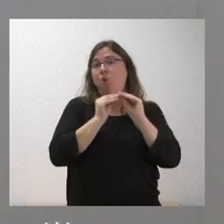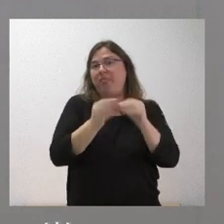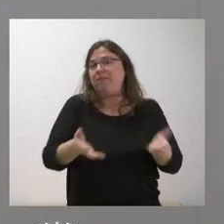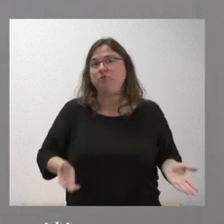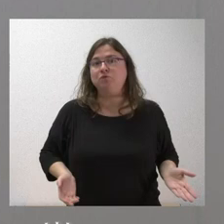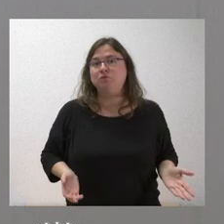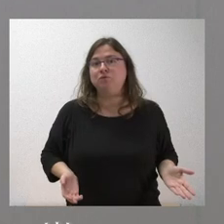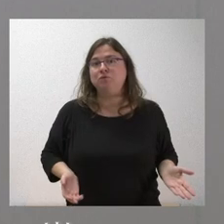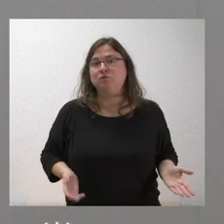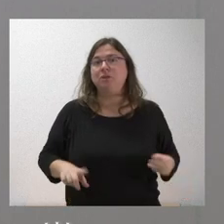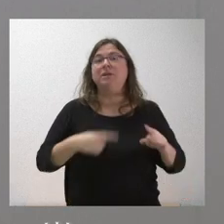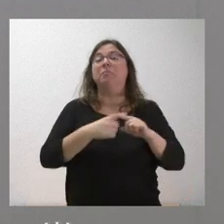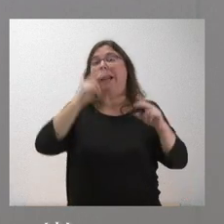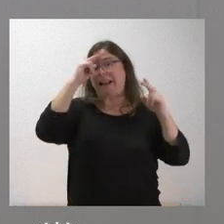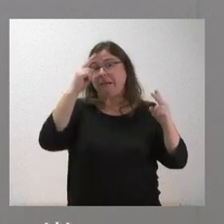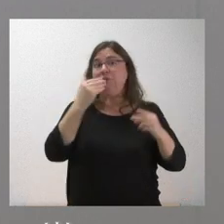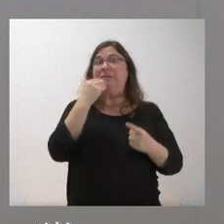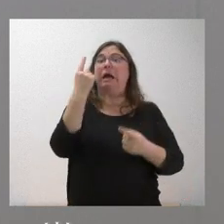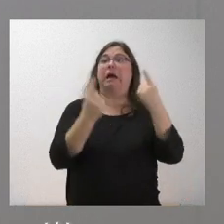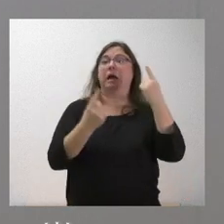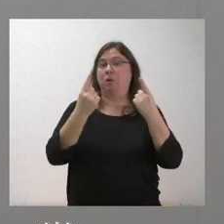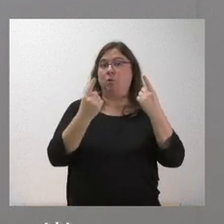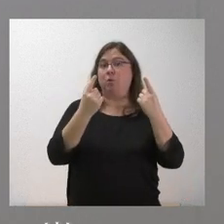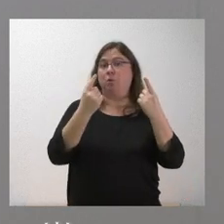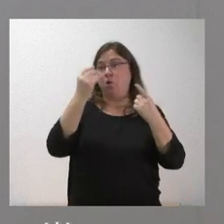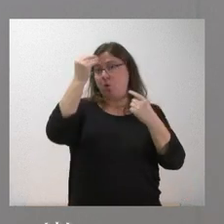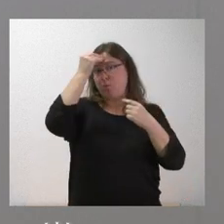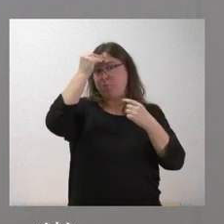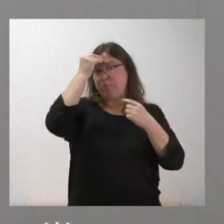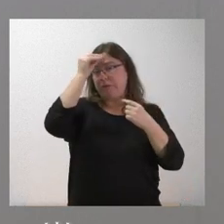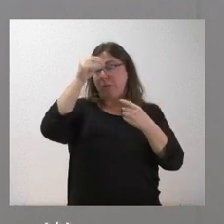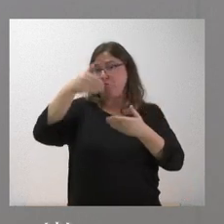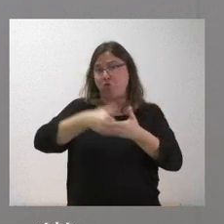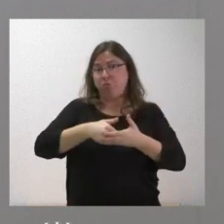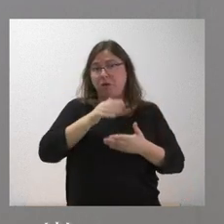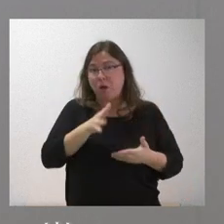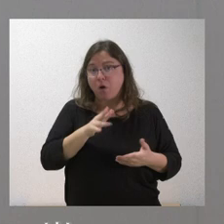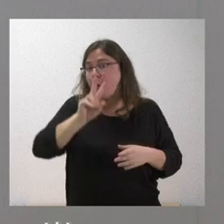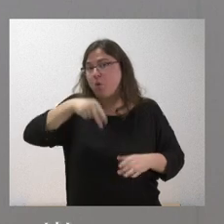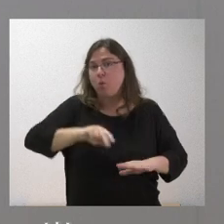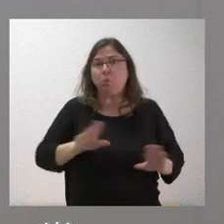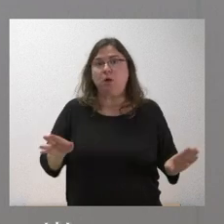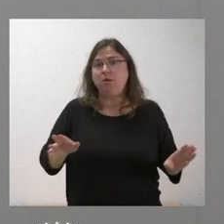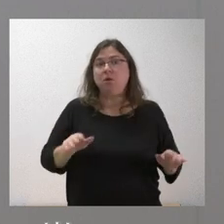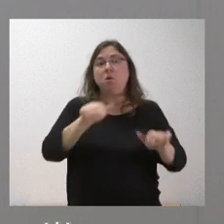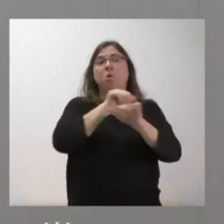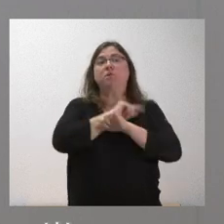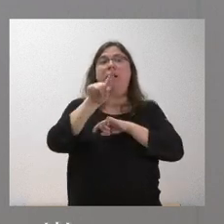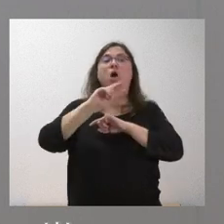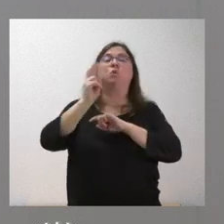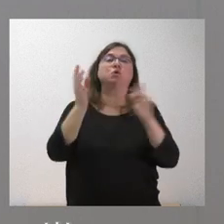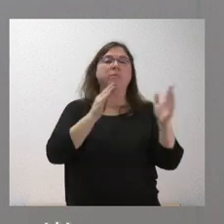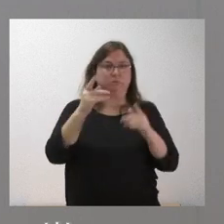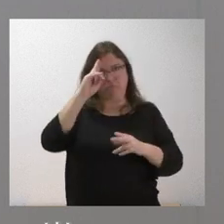y también respetamos si hay alguien que pueda verlo Que decida No solitar ahora o no solitar nunca o esperar otro momento y nosotros lo